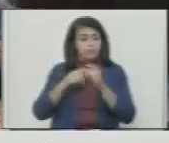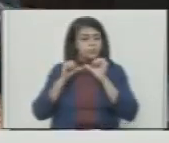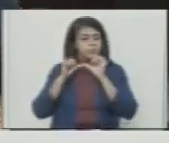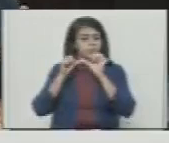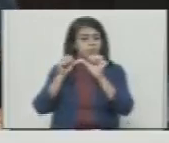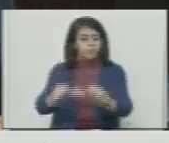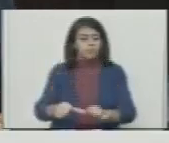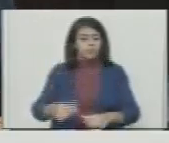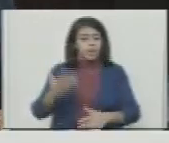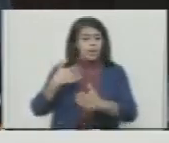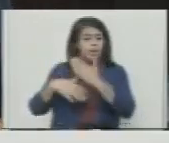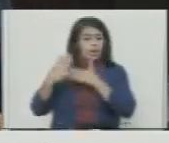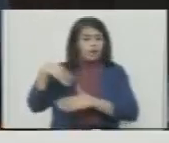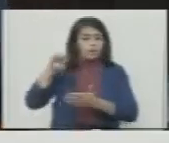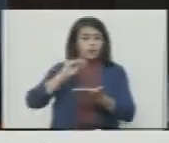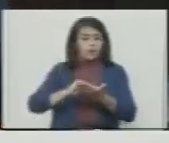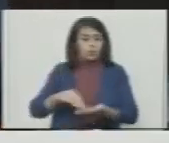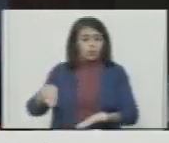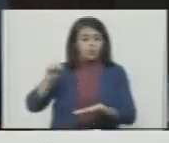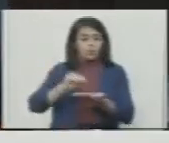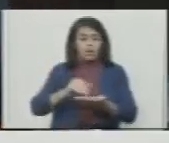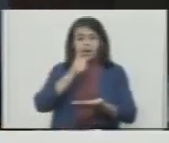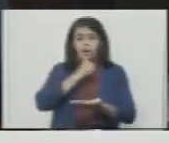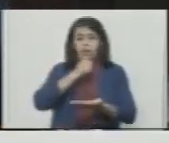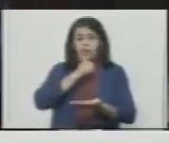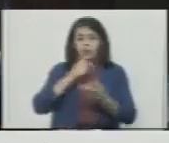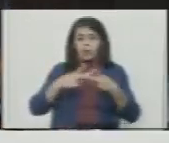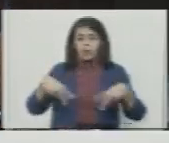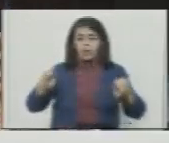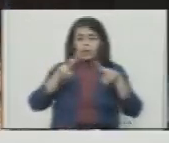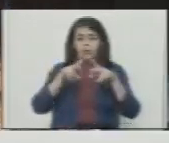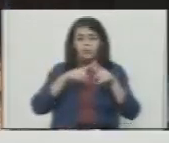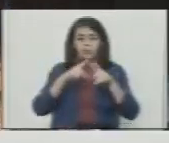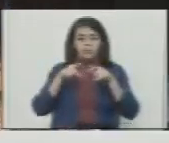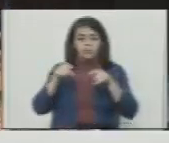invicta, la que una y otra vez resistió con valor,